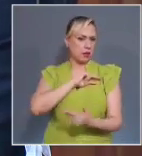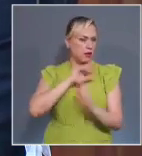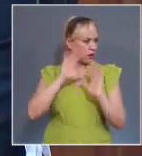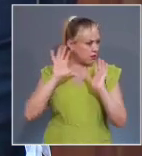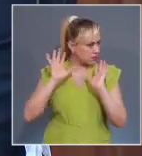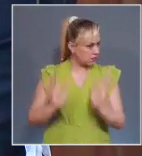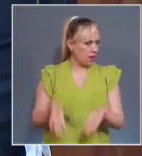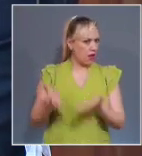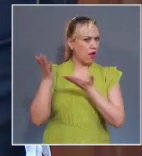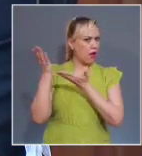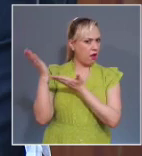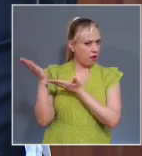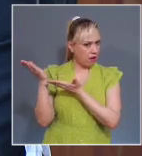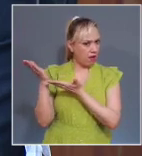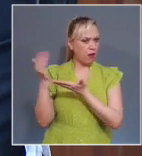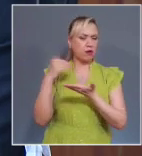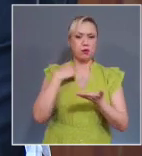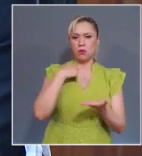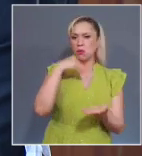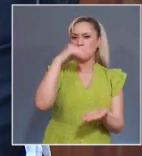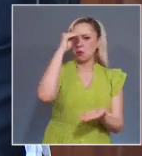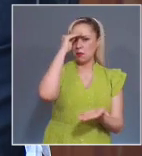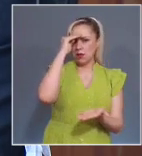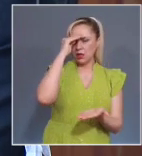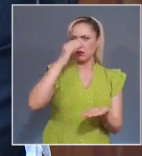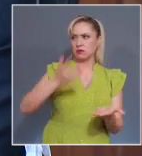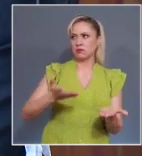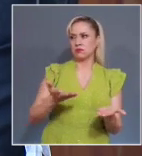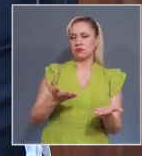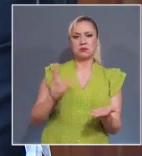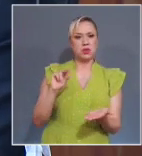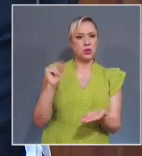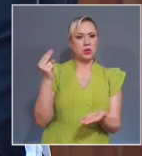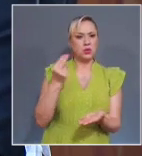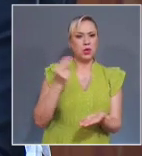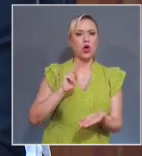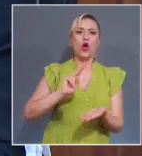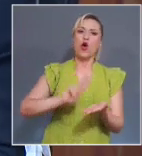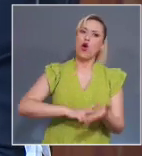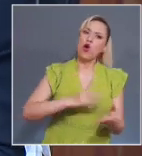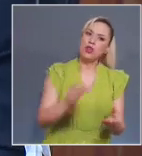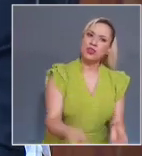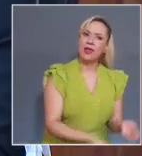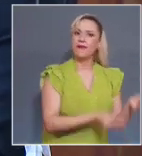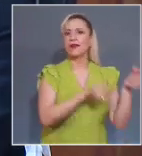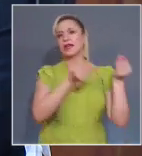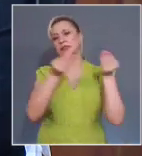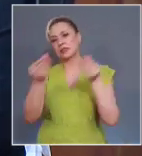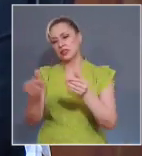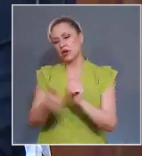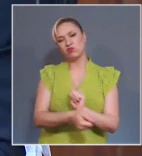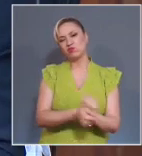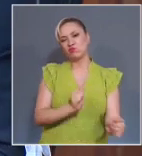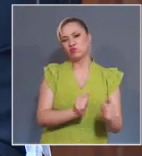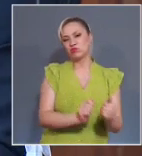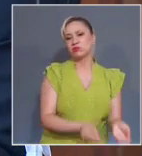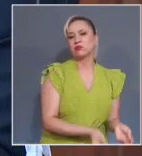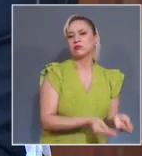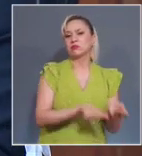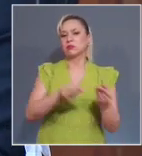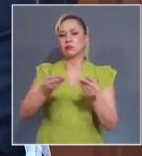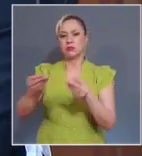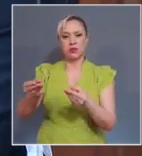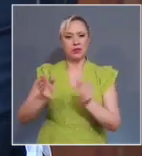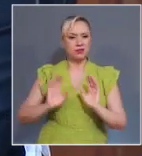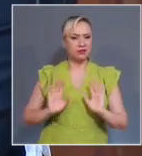me parece que resultaría innecesario devolvérselo, porque si en lo individual o